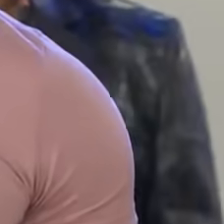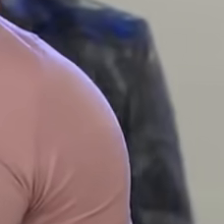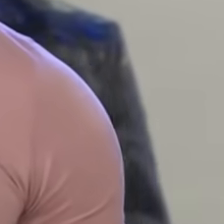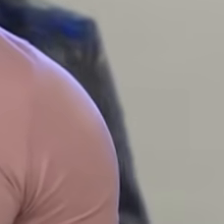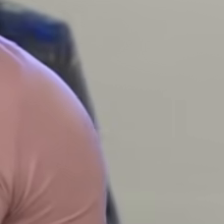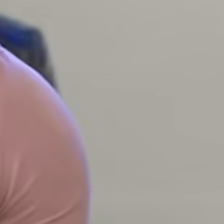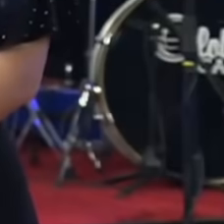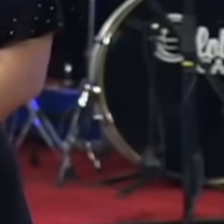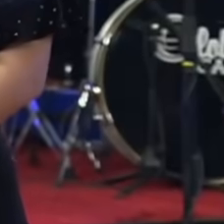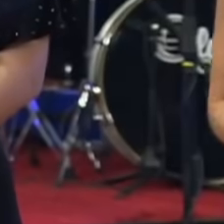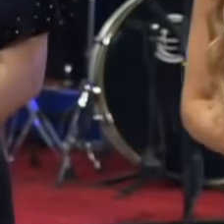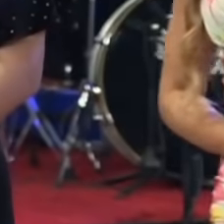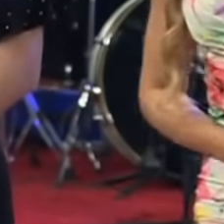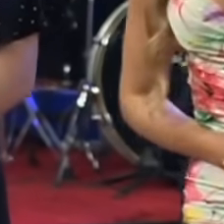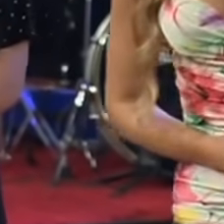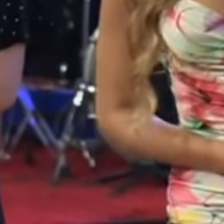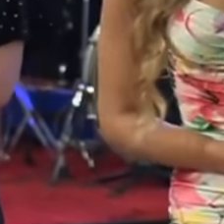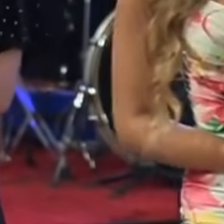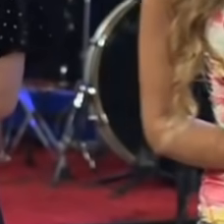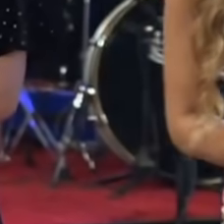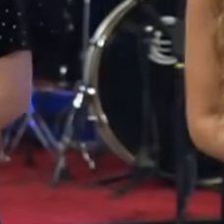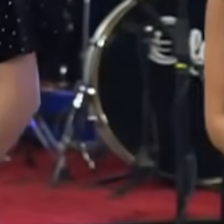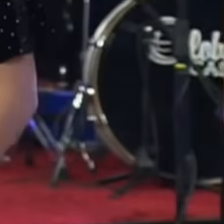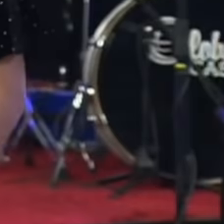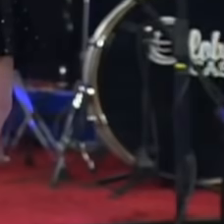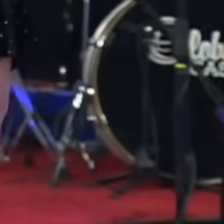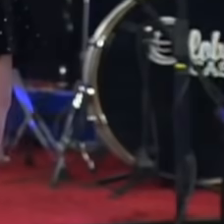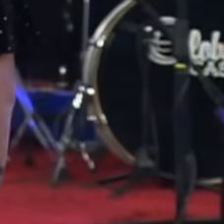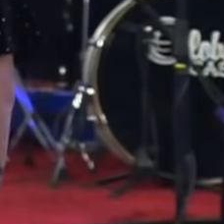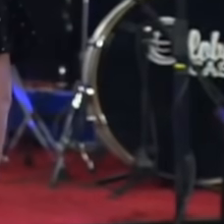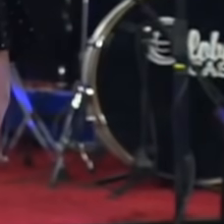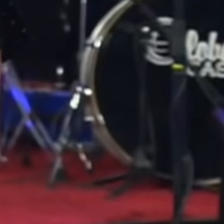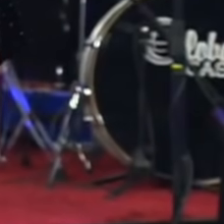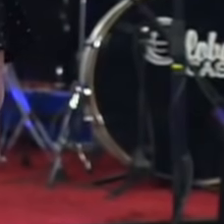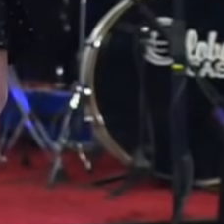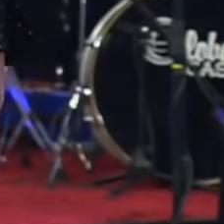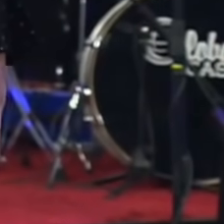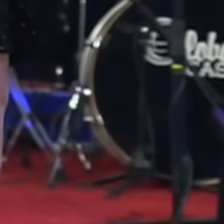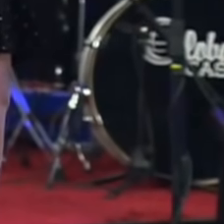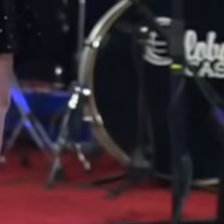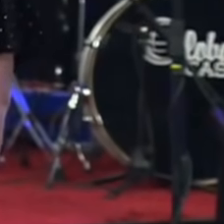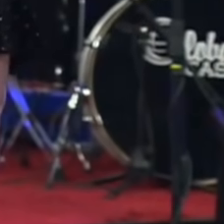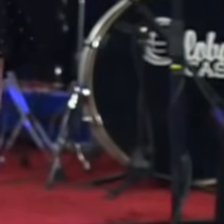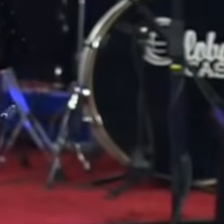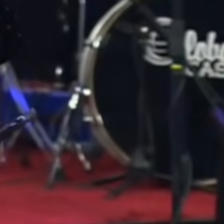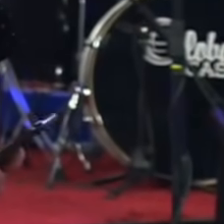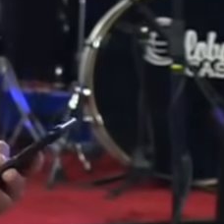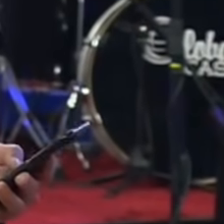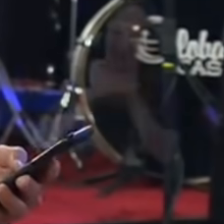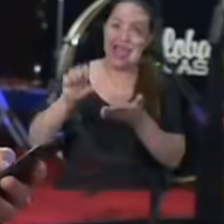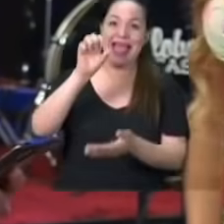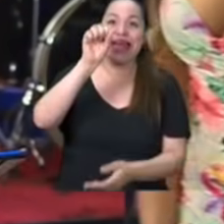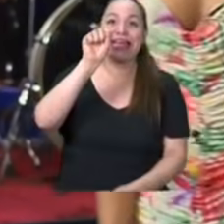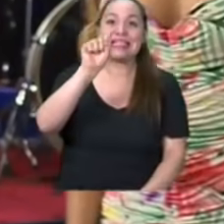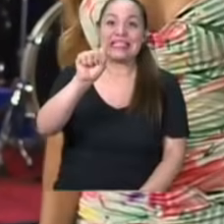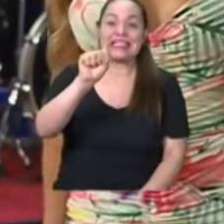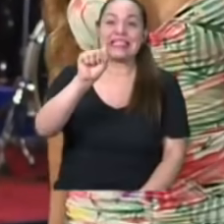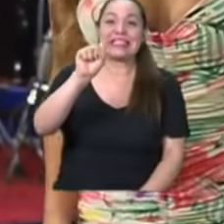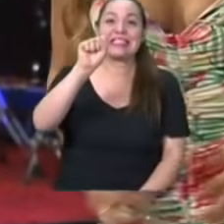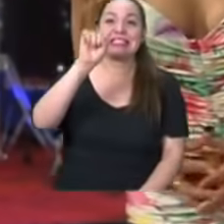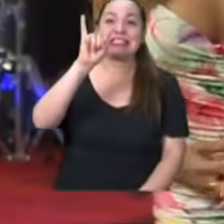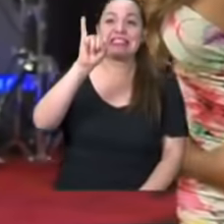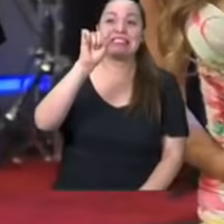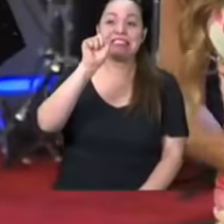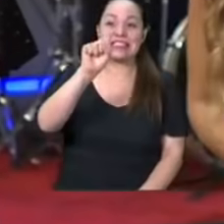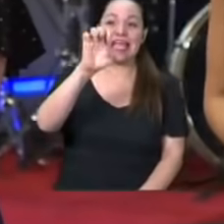Sexatlón. Escríbelo unas 100 veces, por favor, en la libreta. Sexatlón. Okay. Señor Chavana, dice